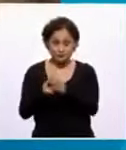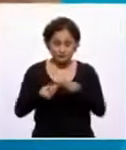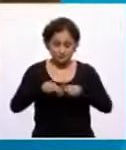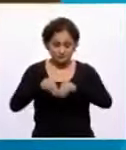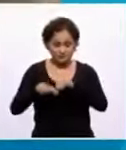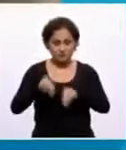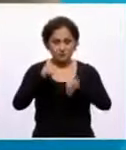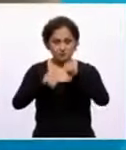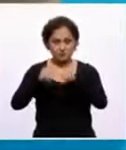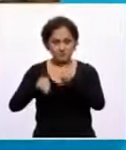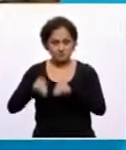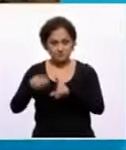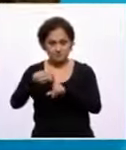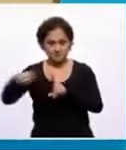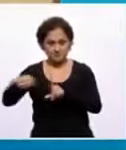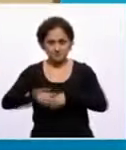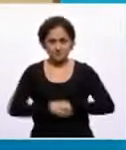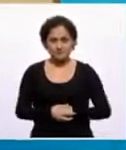Acomodando.